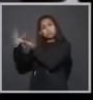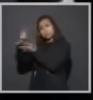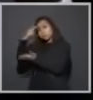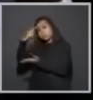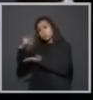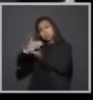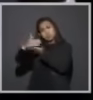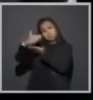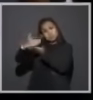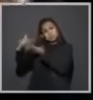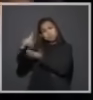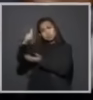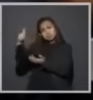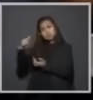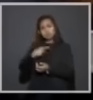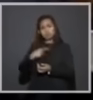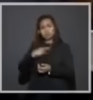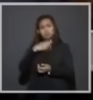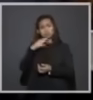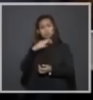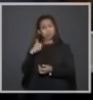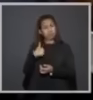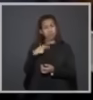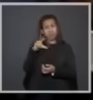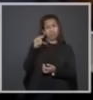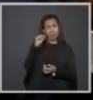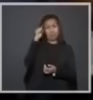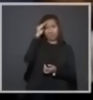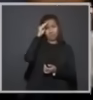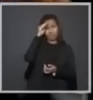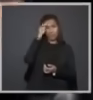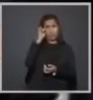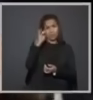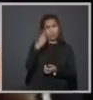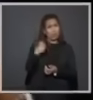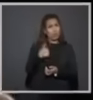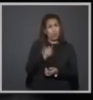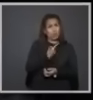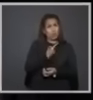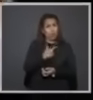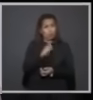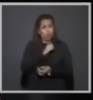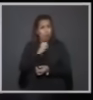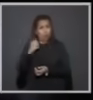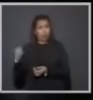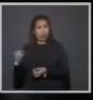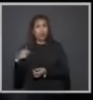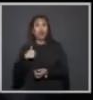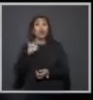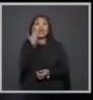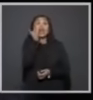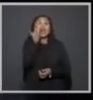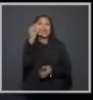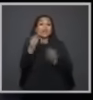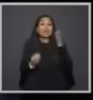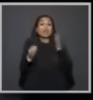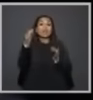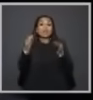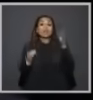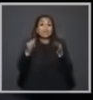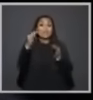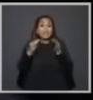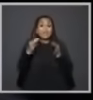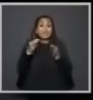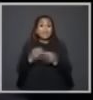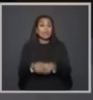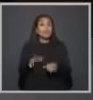desterrar. No es mi fuerte la venganza, yo lo que quiero es justicia. Y se los explico